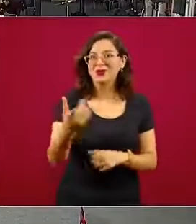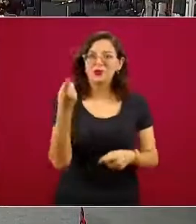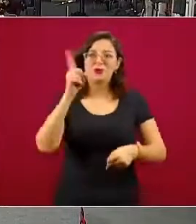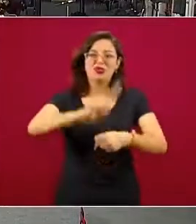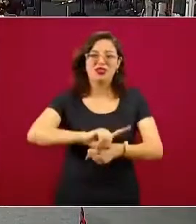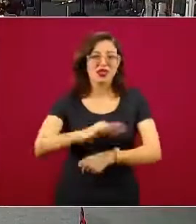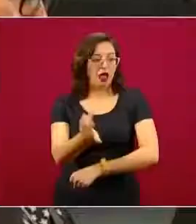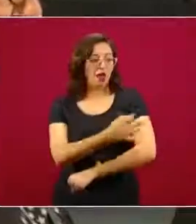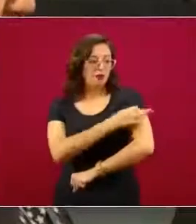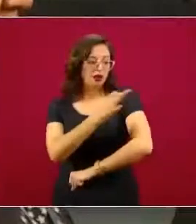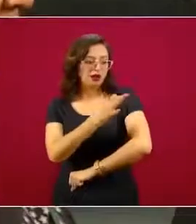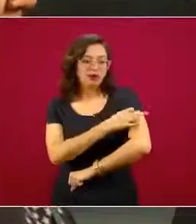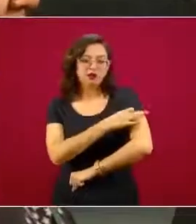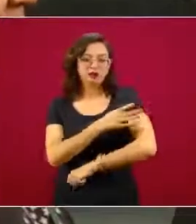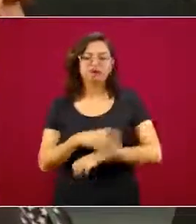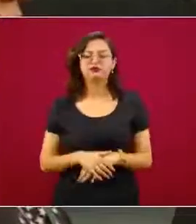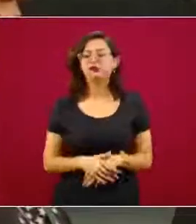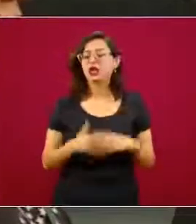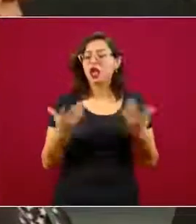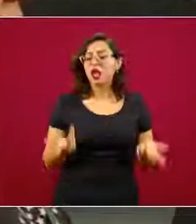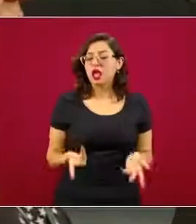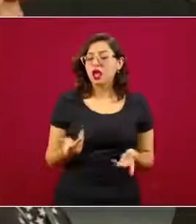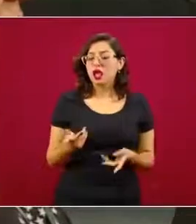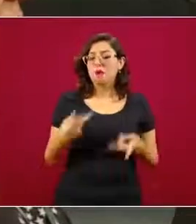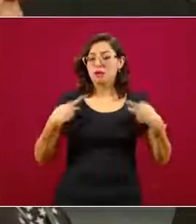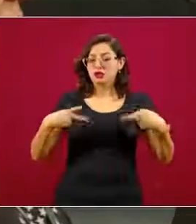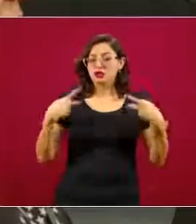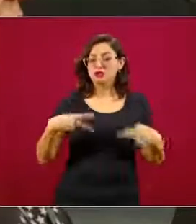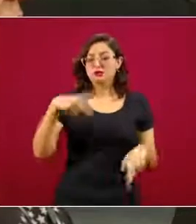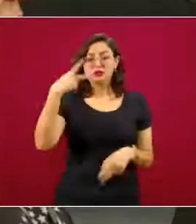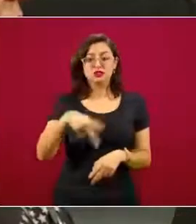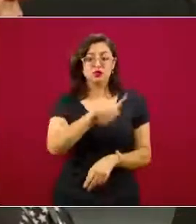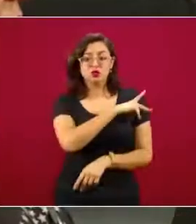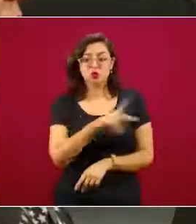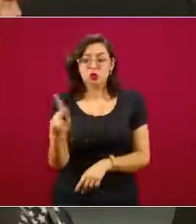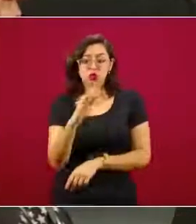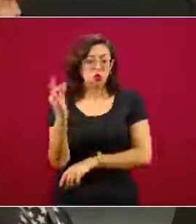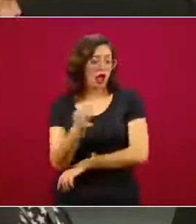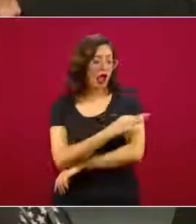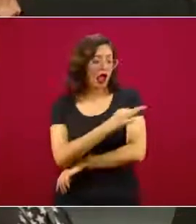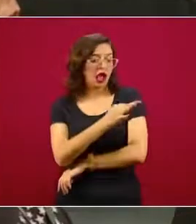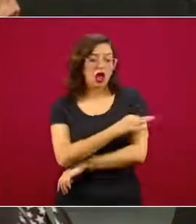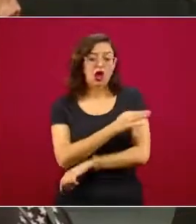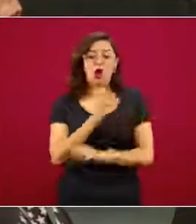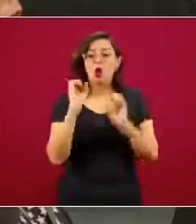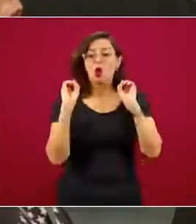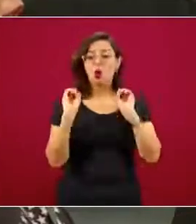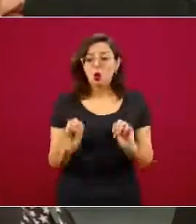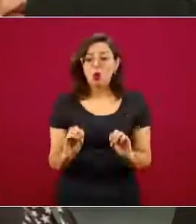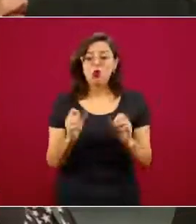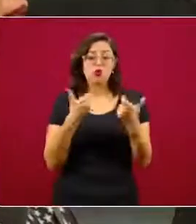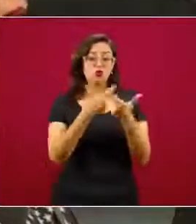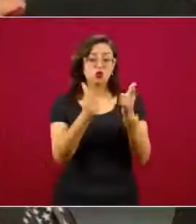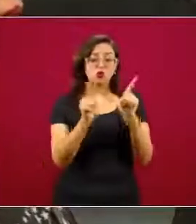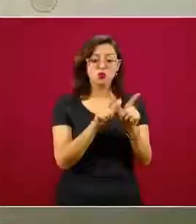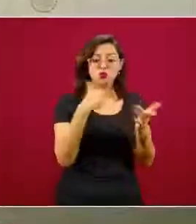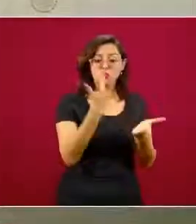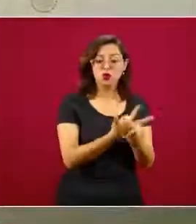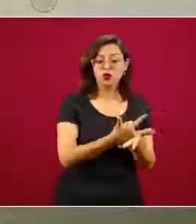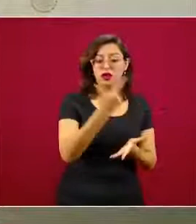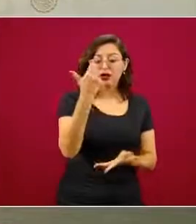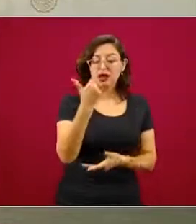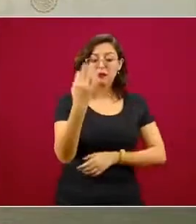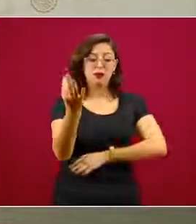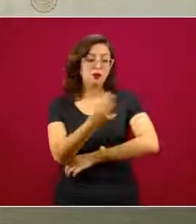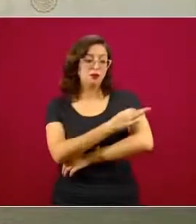mexicanos vamos a estar inoculados o va a ser como la vacuna de la influenza por grupos de riesgo? Gracias. Es